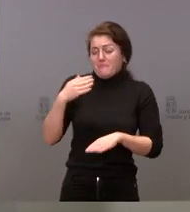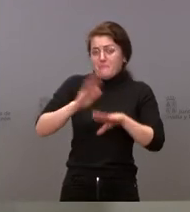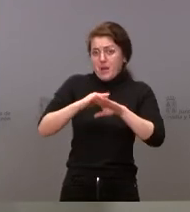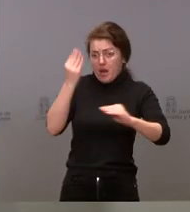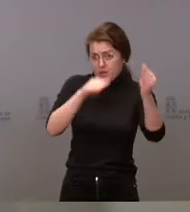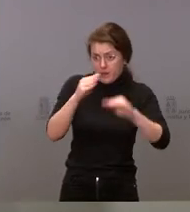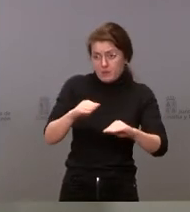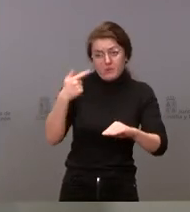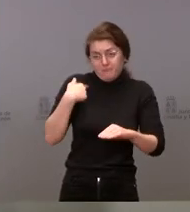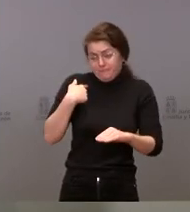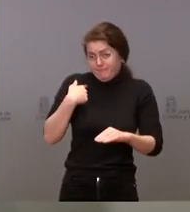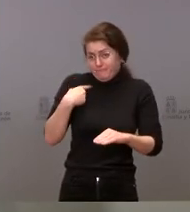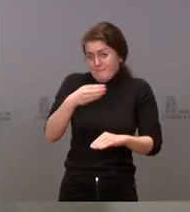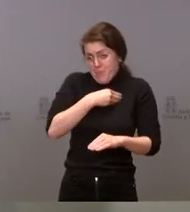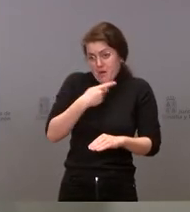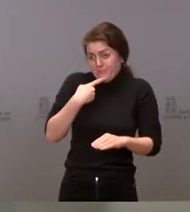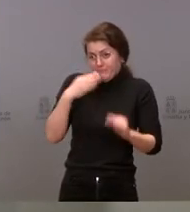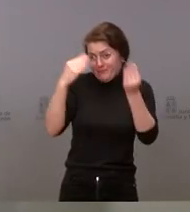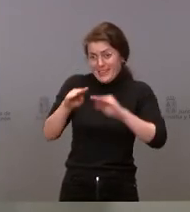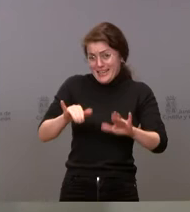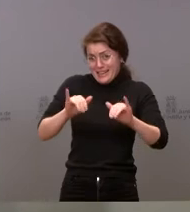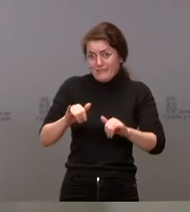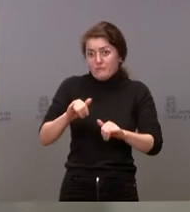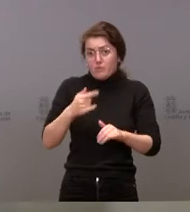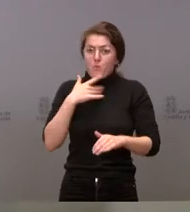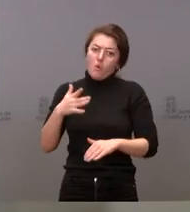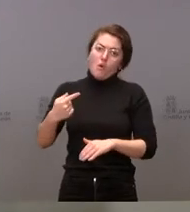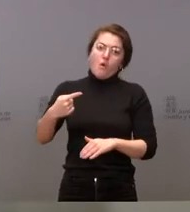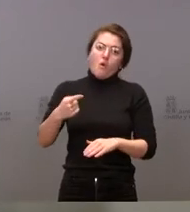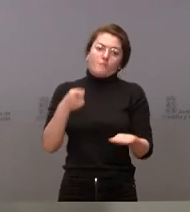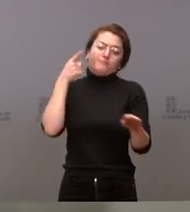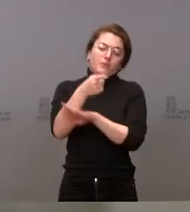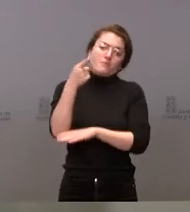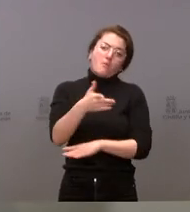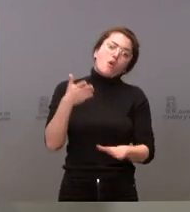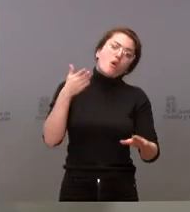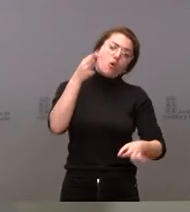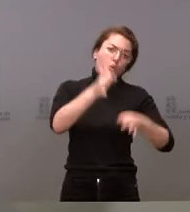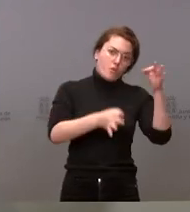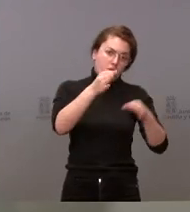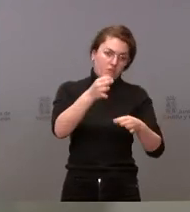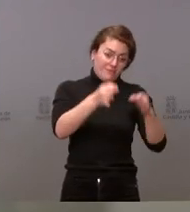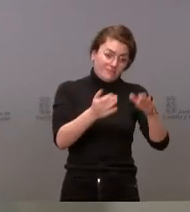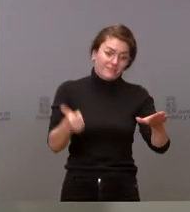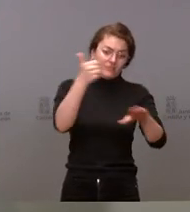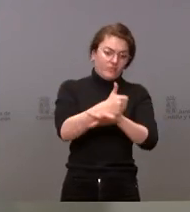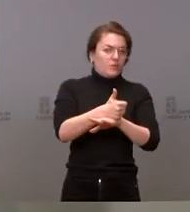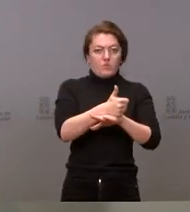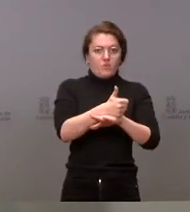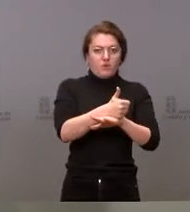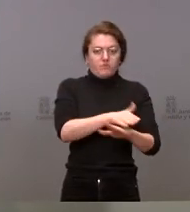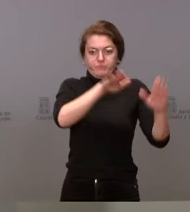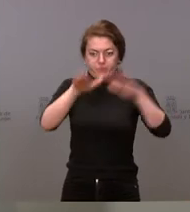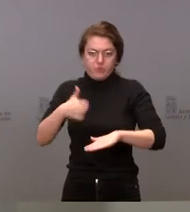rectificó nos obligó ir a la vía judicial y la vía judicial el tribunal supremo se pronunció claramente a favor o sin desde castilla y león' quiero dejar claro